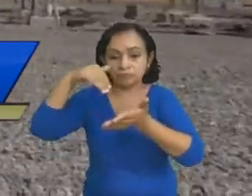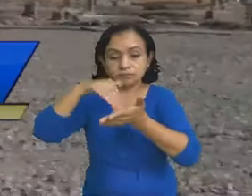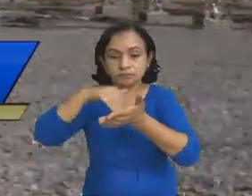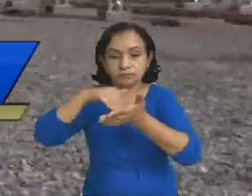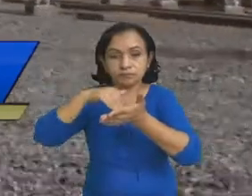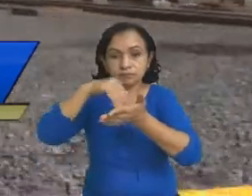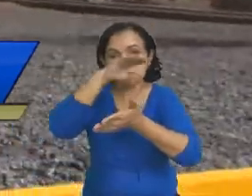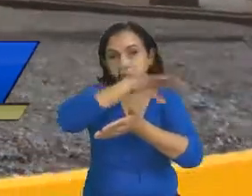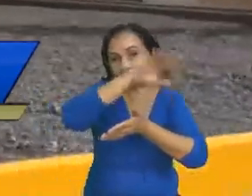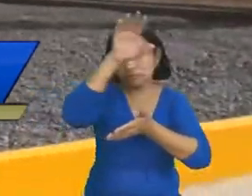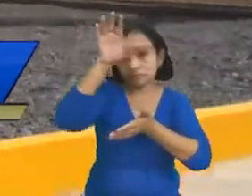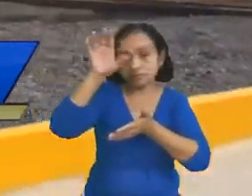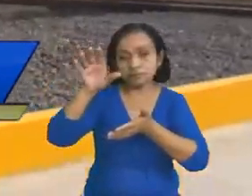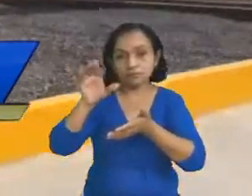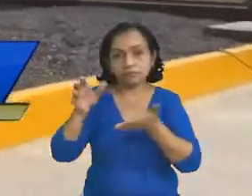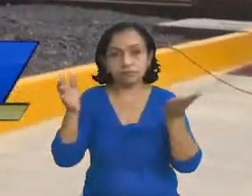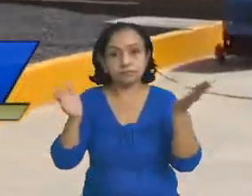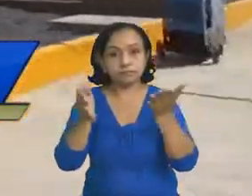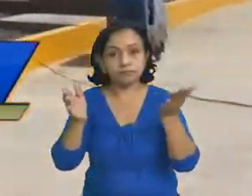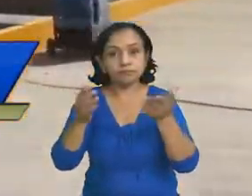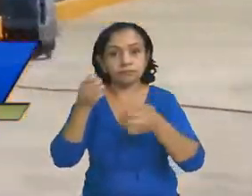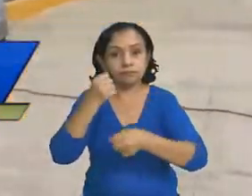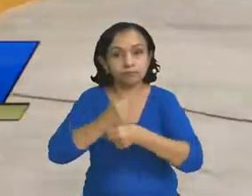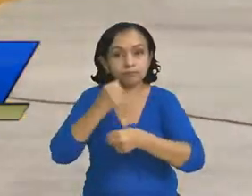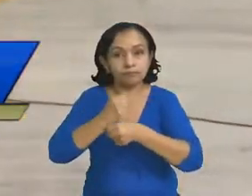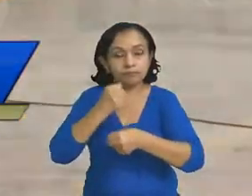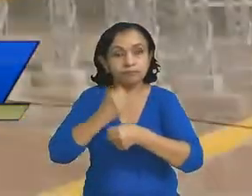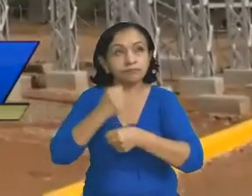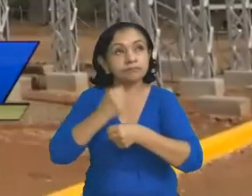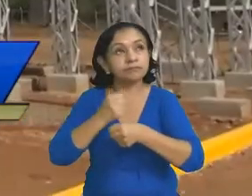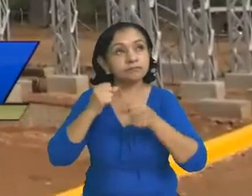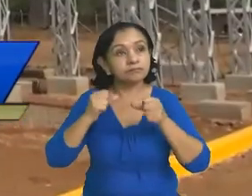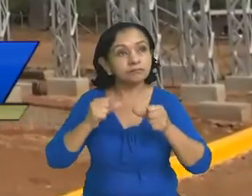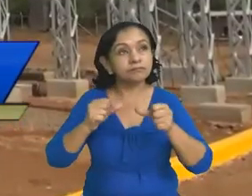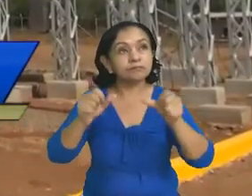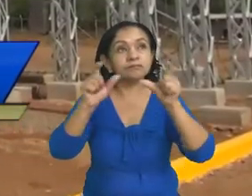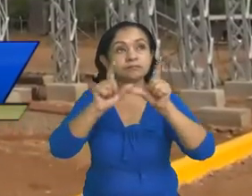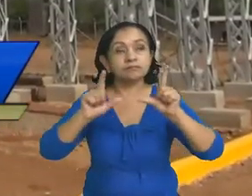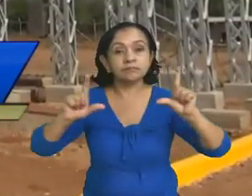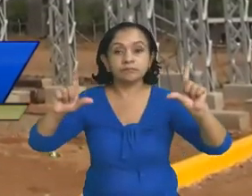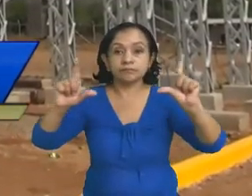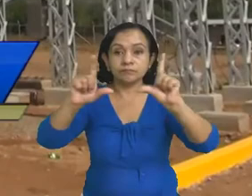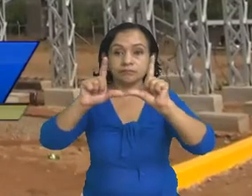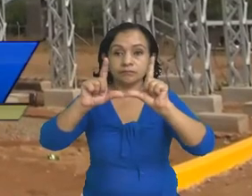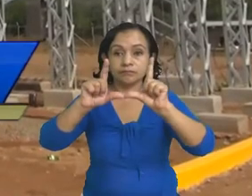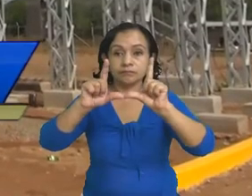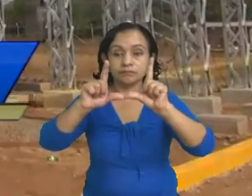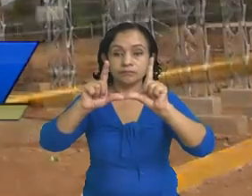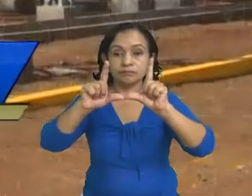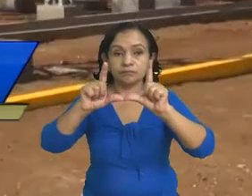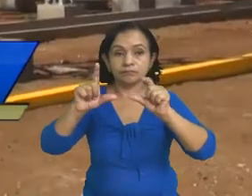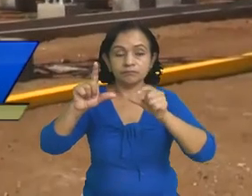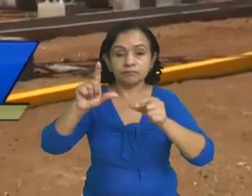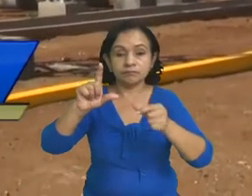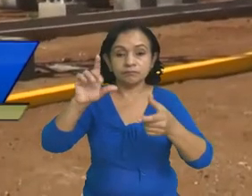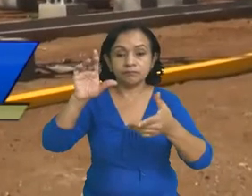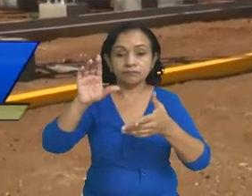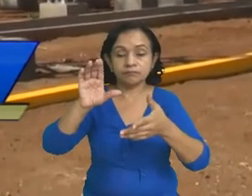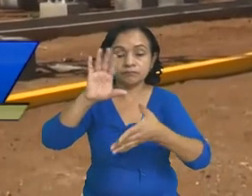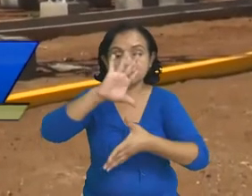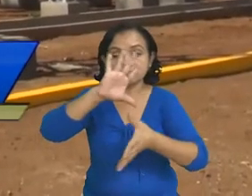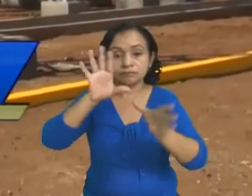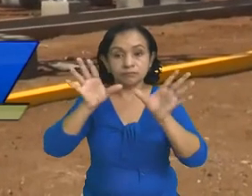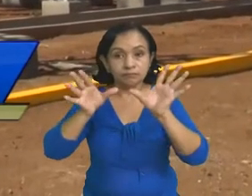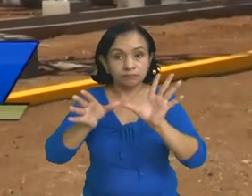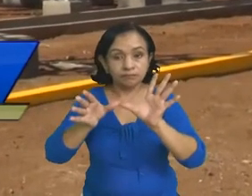departamentales. Sí, venimos trabajando en lo que es el territorio, estamos llegando a la costa Caribe, okay,